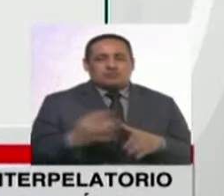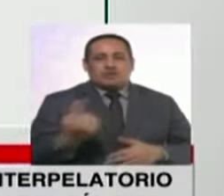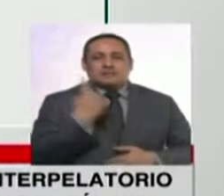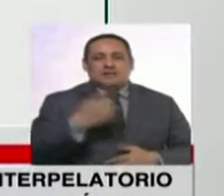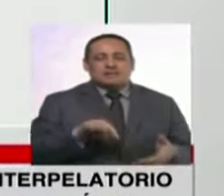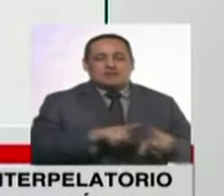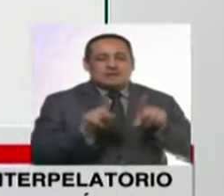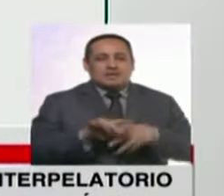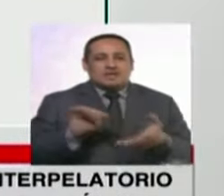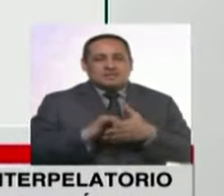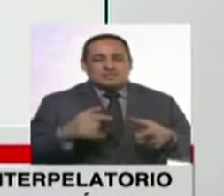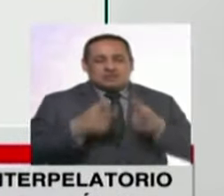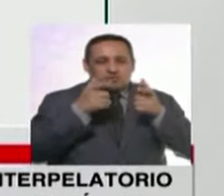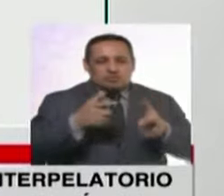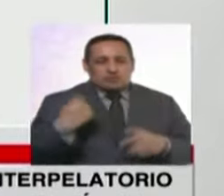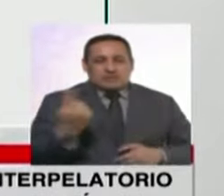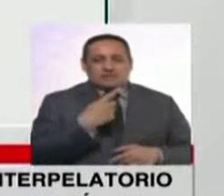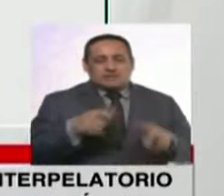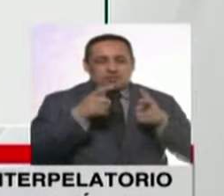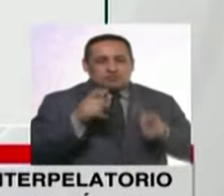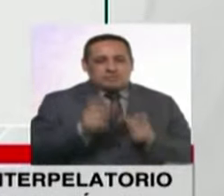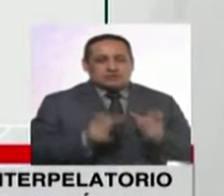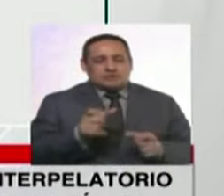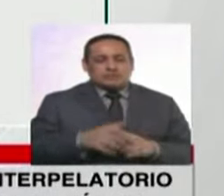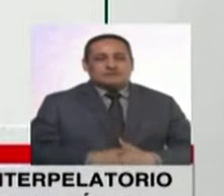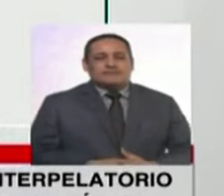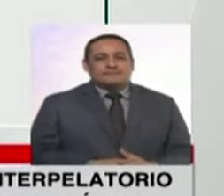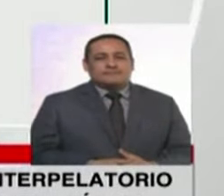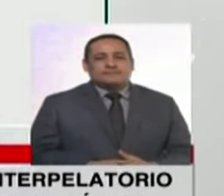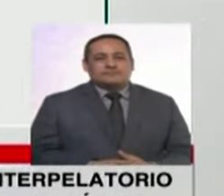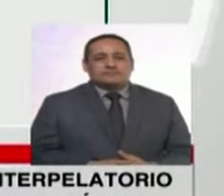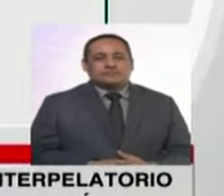que forman parte del Sistema Nacional de Seguridad Ciudadana